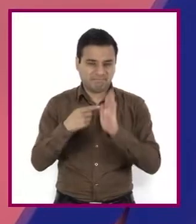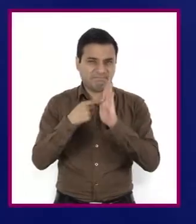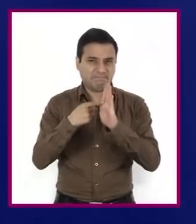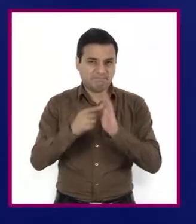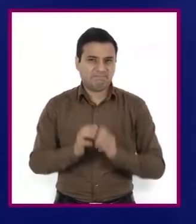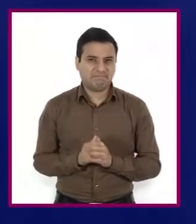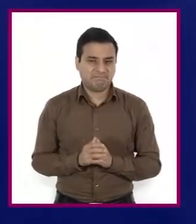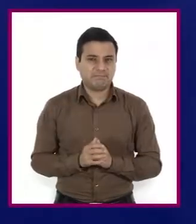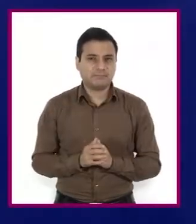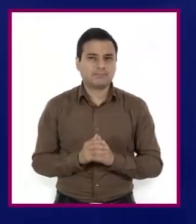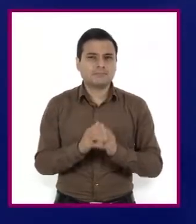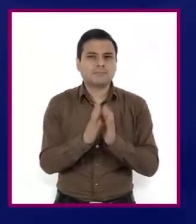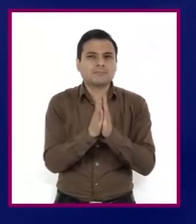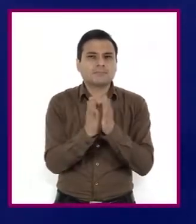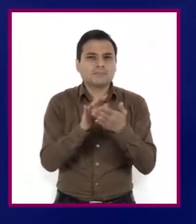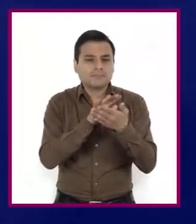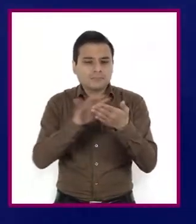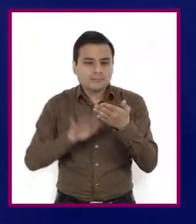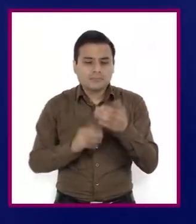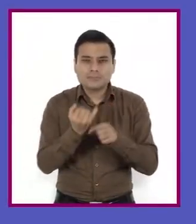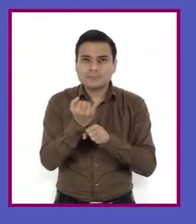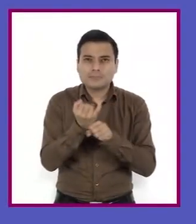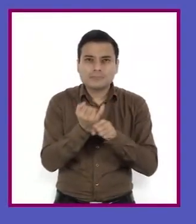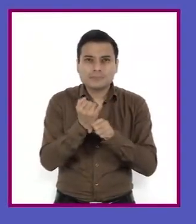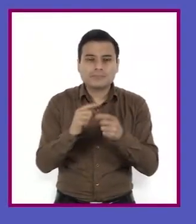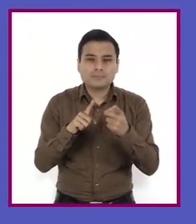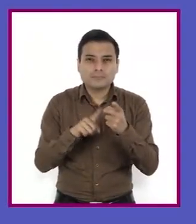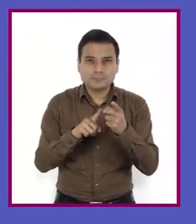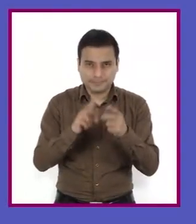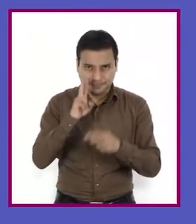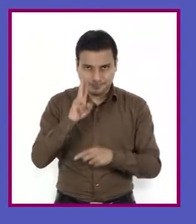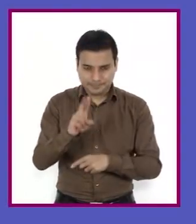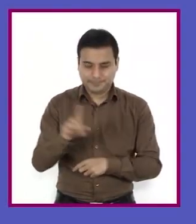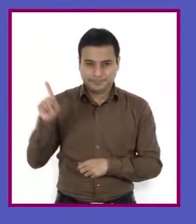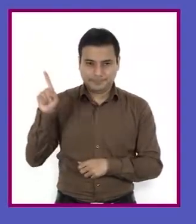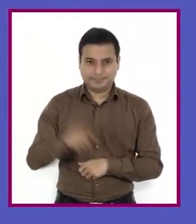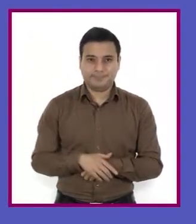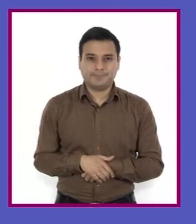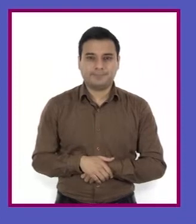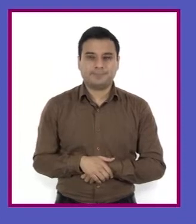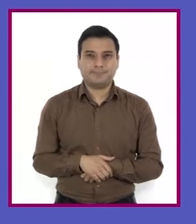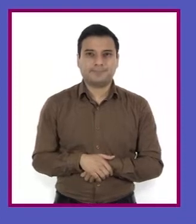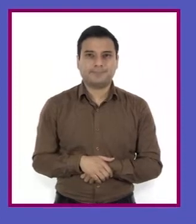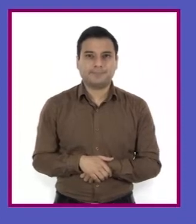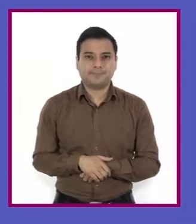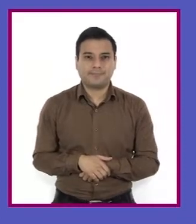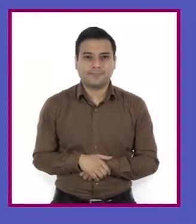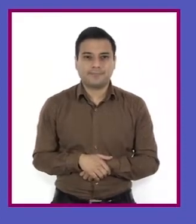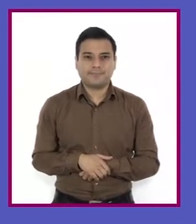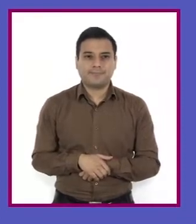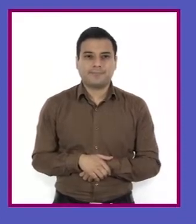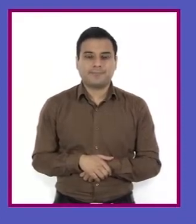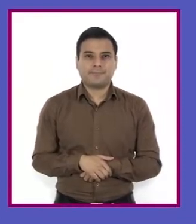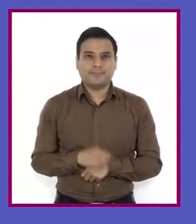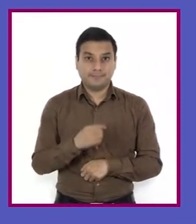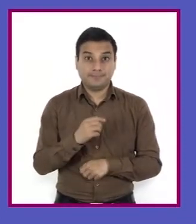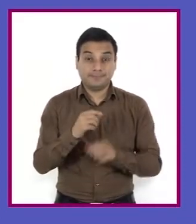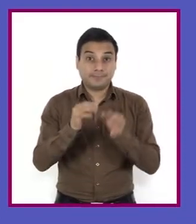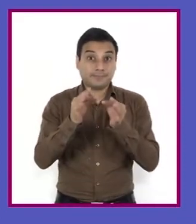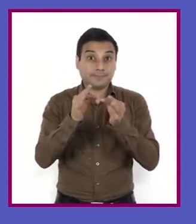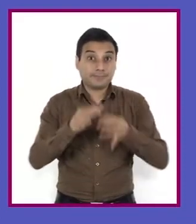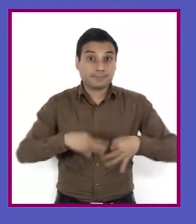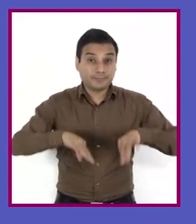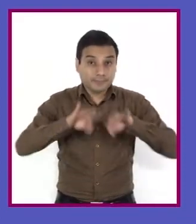texto del cual saqué mis ideas relevantes. Encontré este texto en líneas y subrayé las ideas más